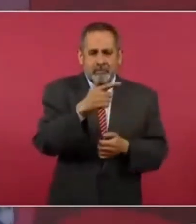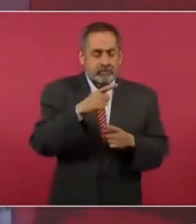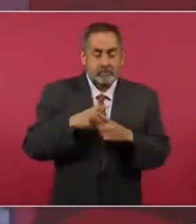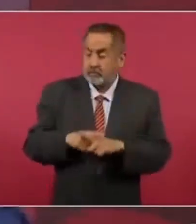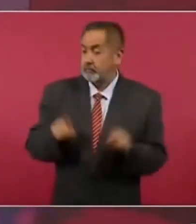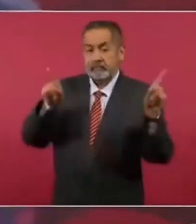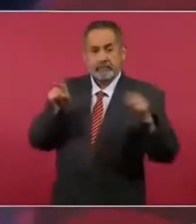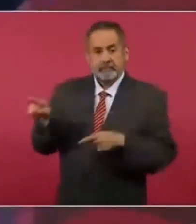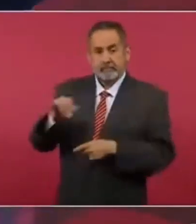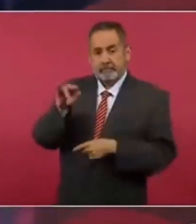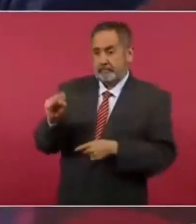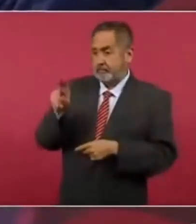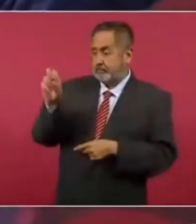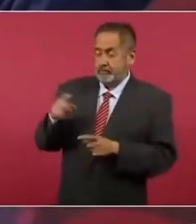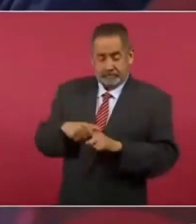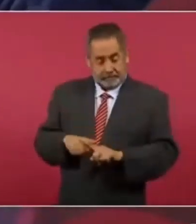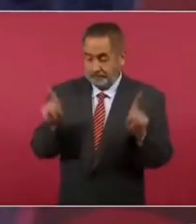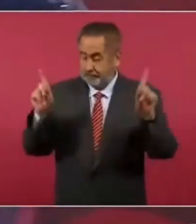con Jesús.